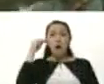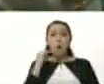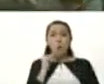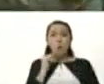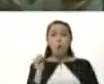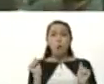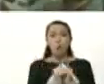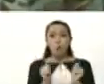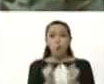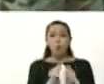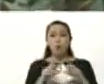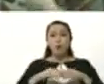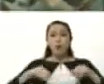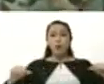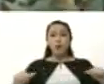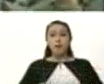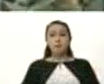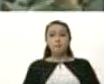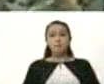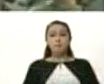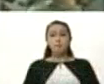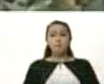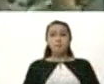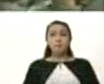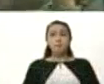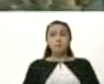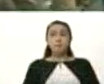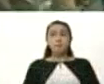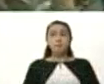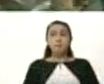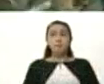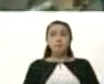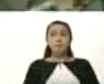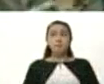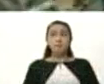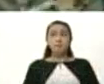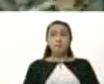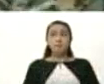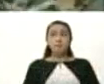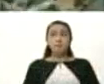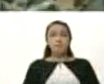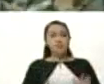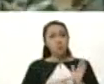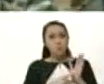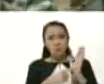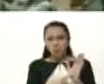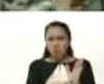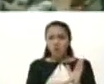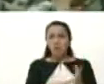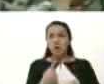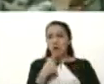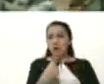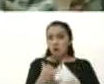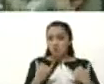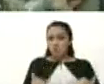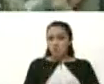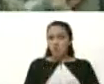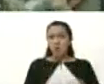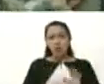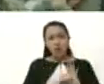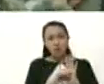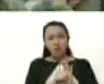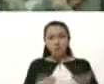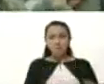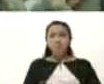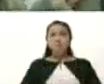macizo guayanés. Ahí nació Serenata. Y eso no es una simbología barata que estamos diciendo en este día, sino que